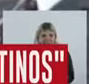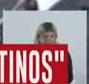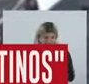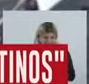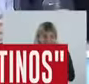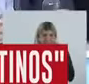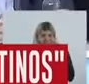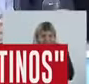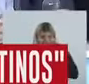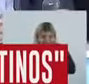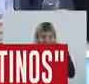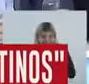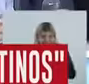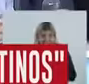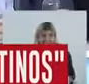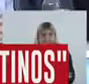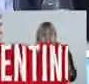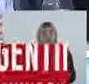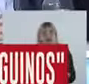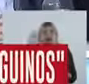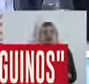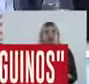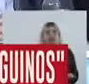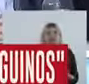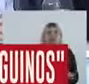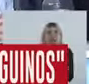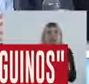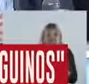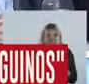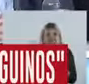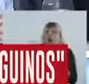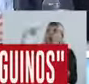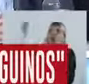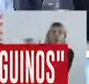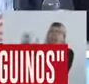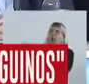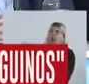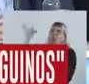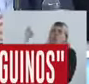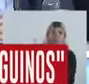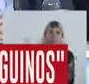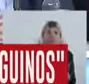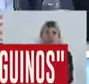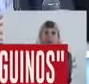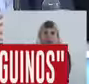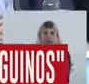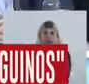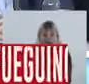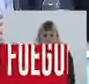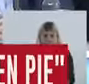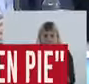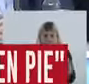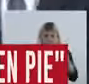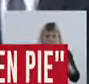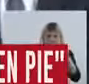construir viviendas sin necesitar de importaciones y, por lo tanto, el efecto multiplicador de la construcción